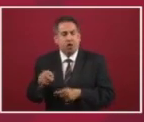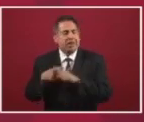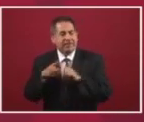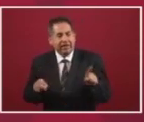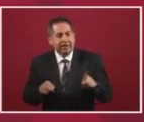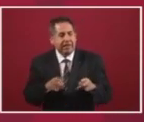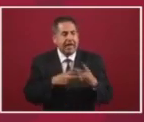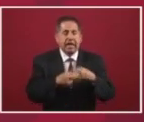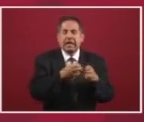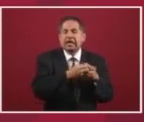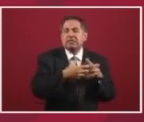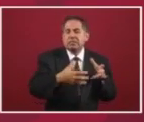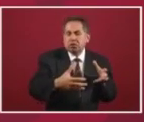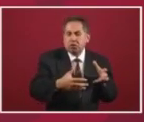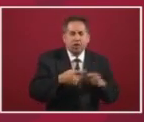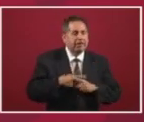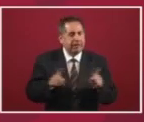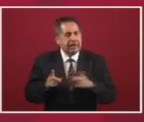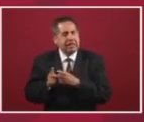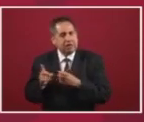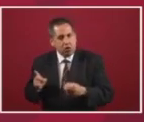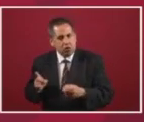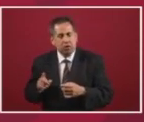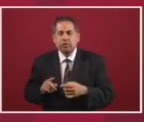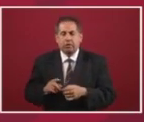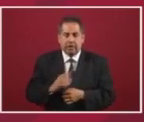Lo que debe de servirnos.